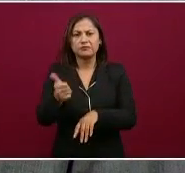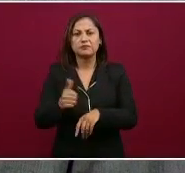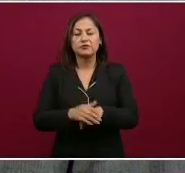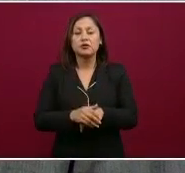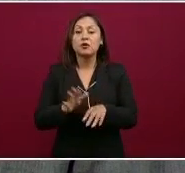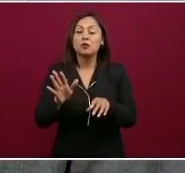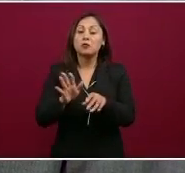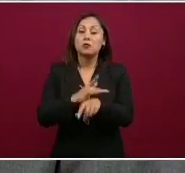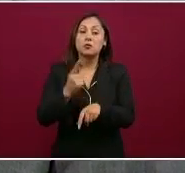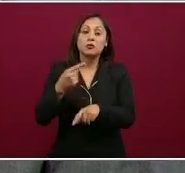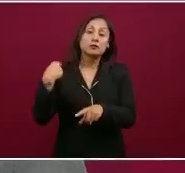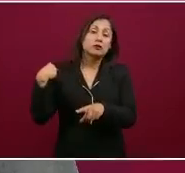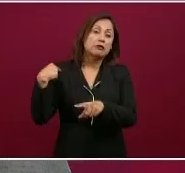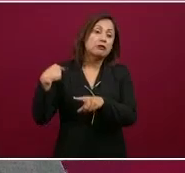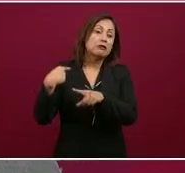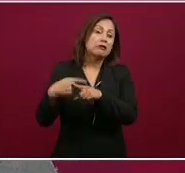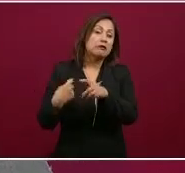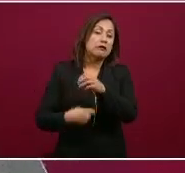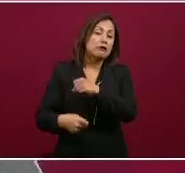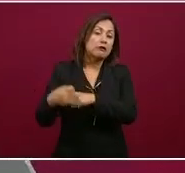durante mucho tiempo no se han